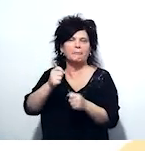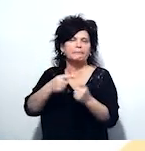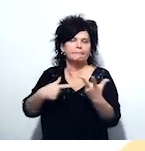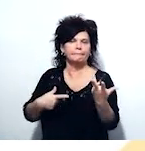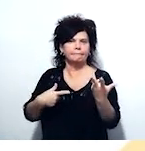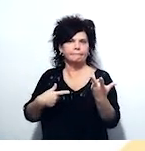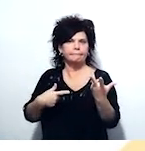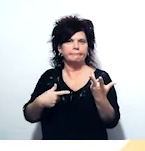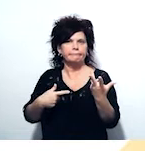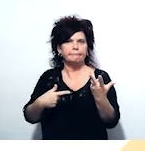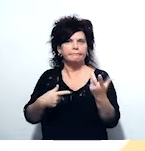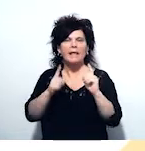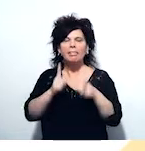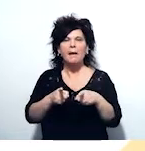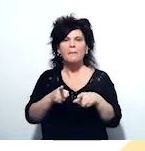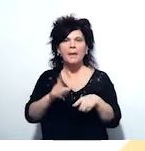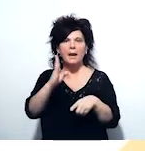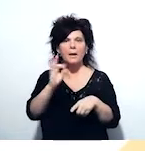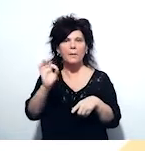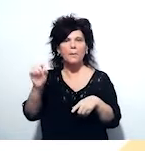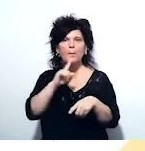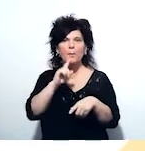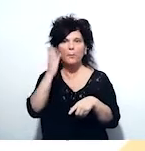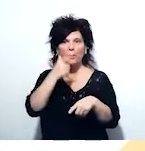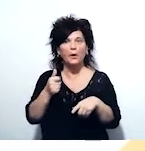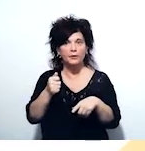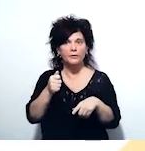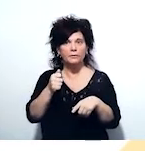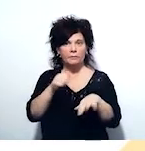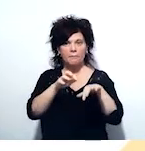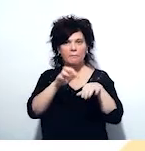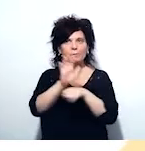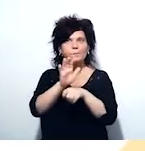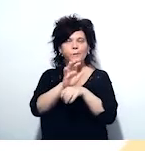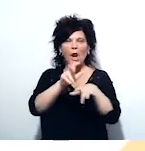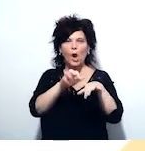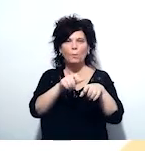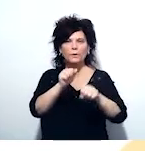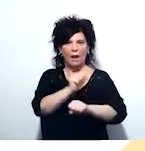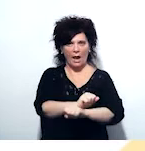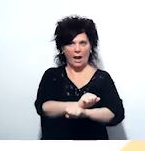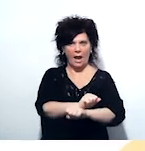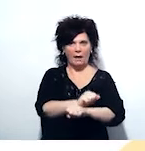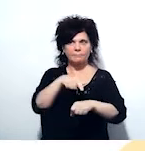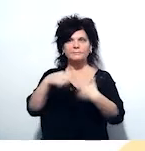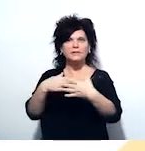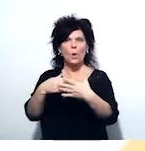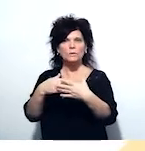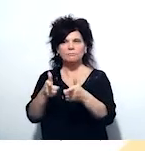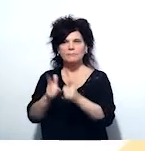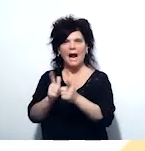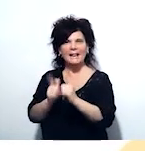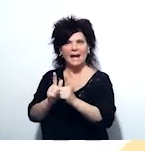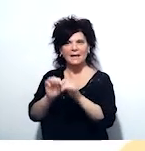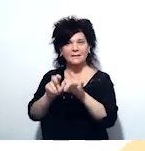son computadoras que están tomadas de rehenes por algún software y se usan para hacer ataques